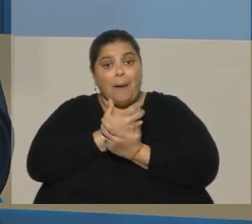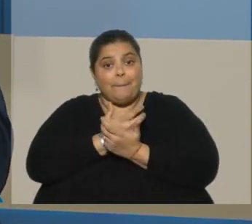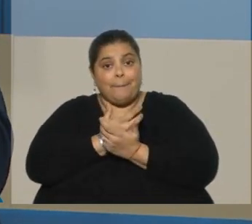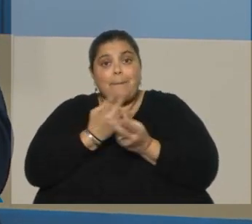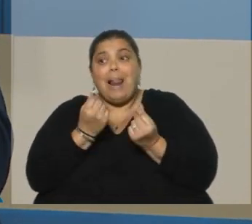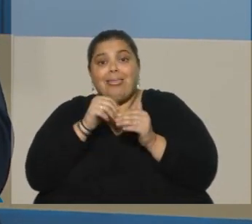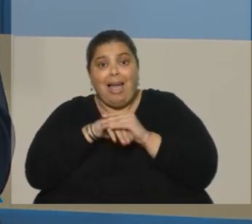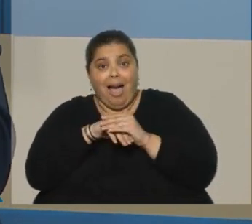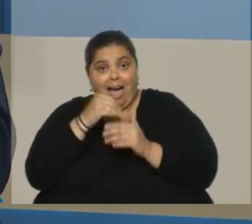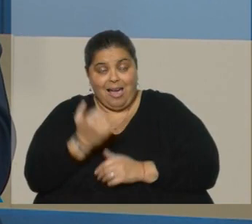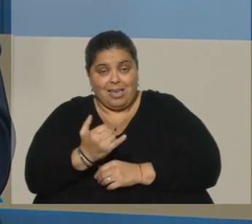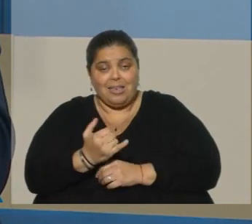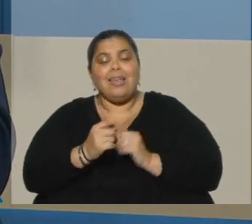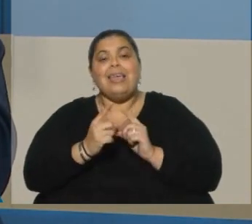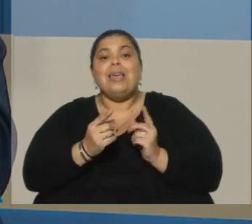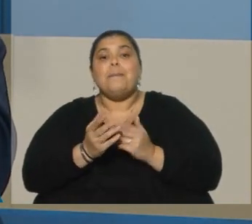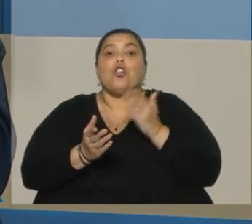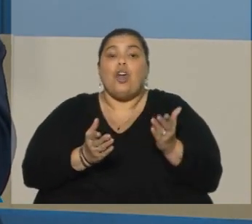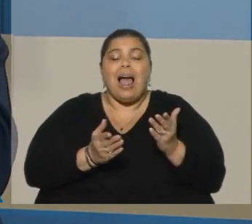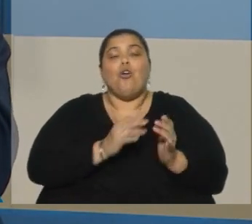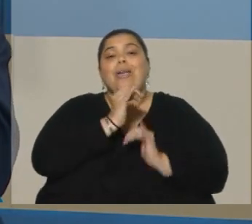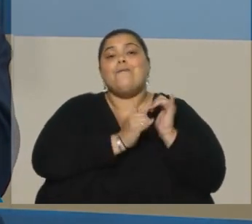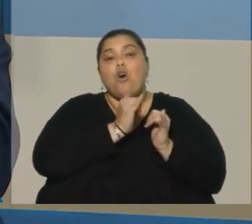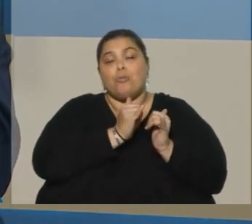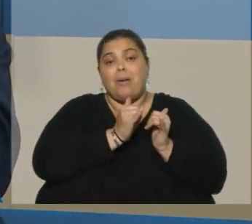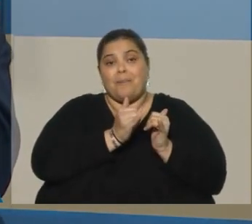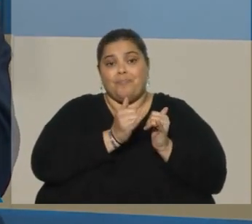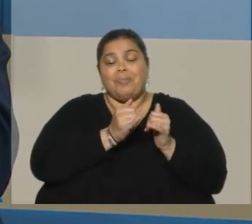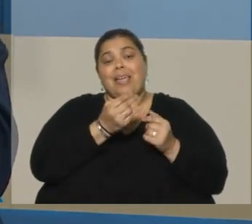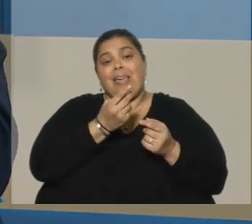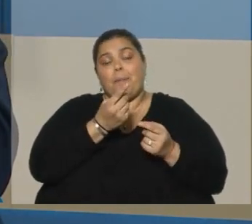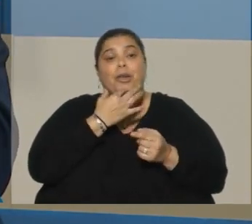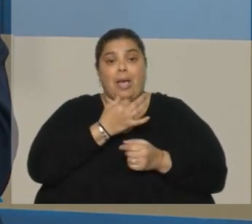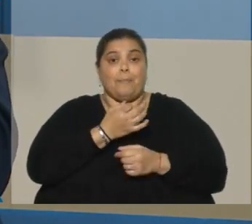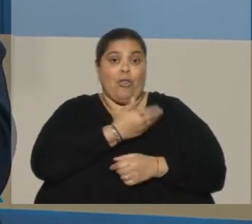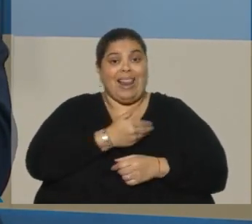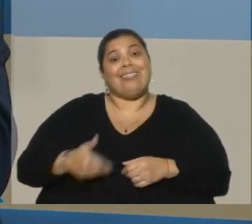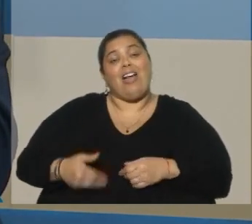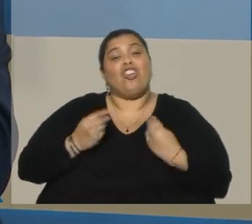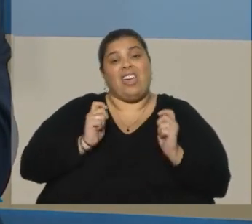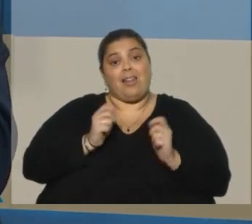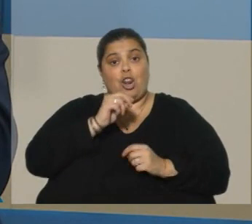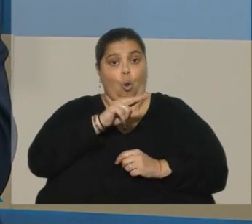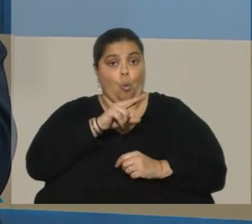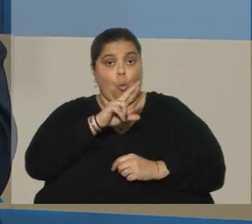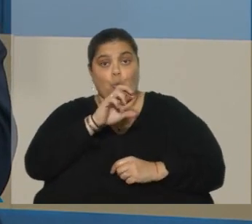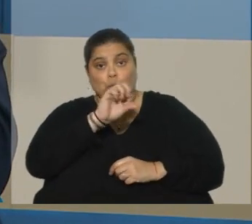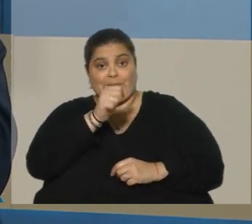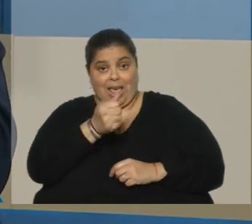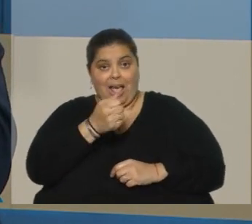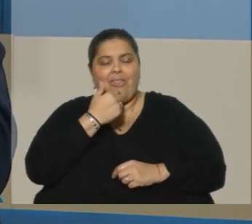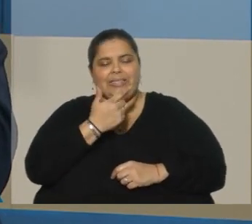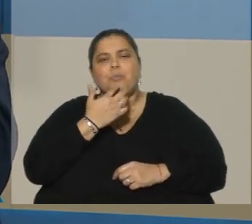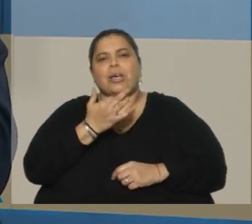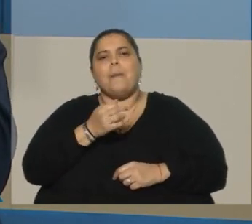el informe de la gerencia comercial del Estado, que vendría a ser el de la Urcea, que dice el mercado